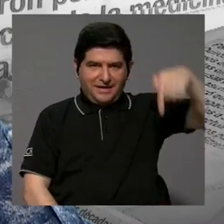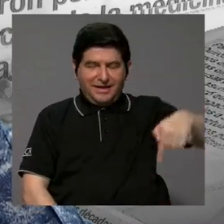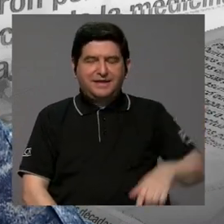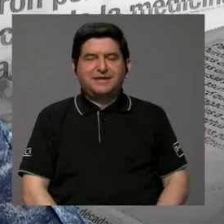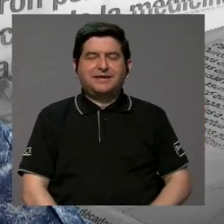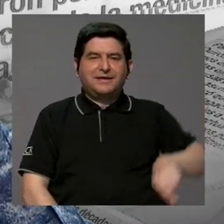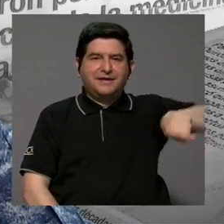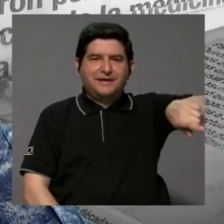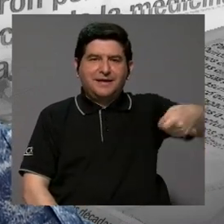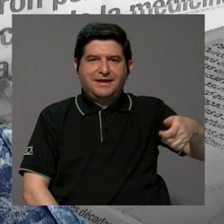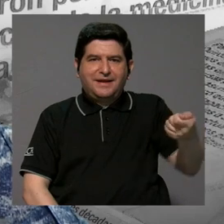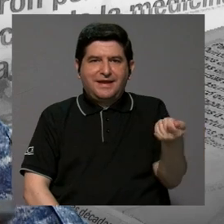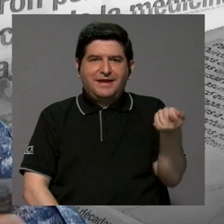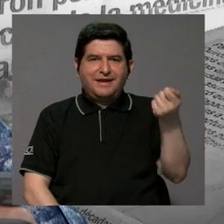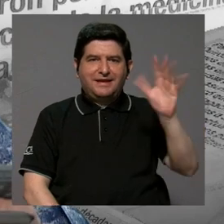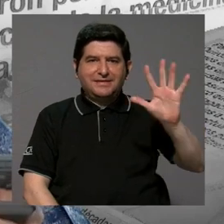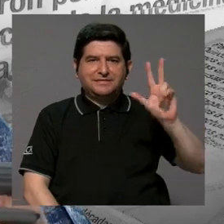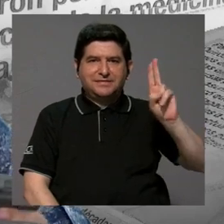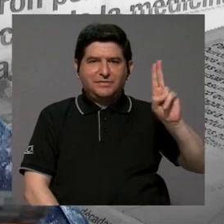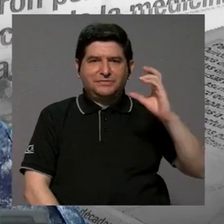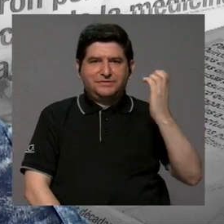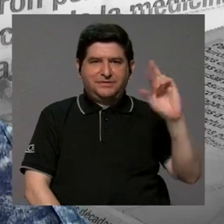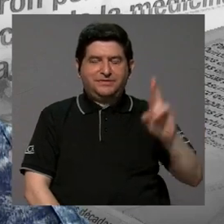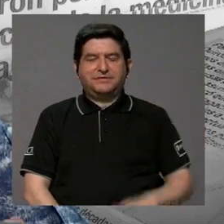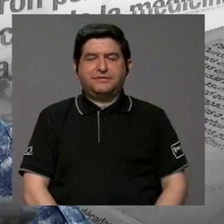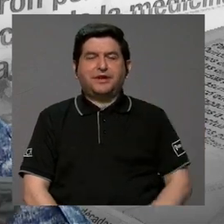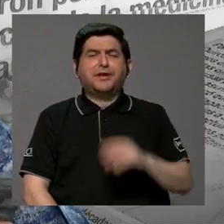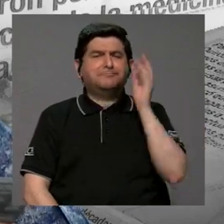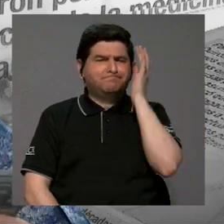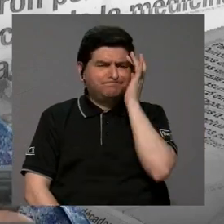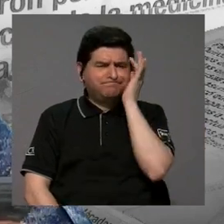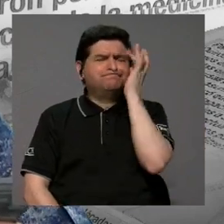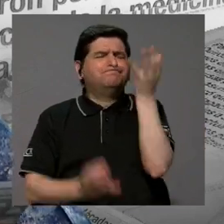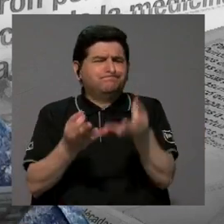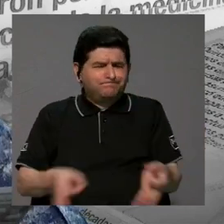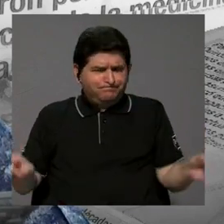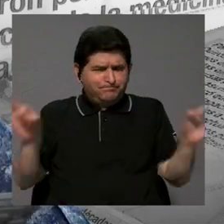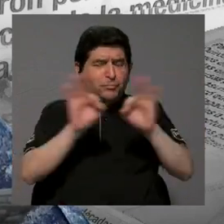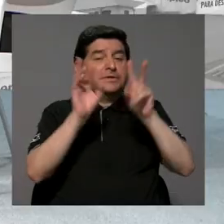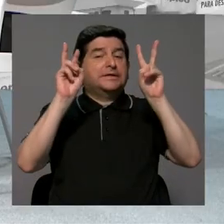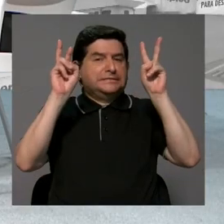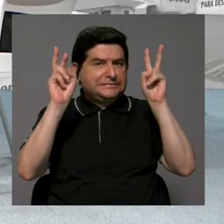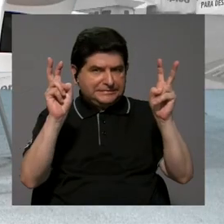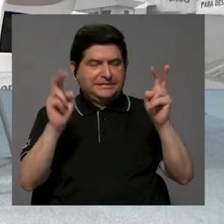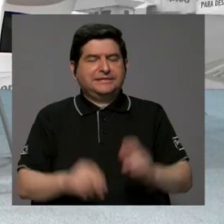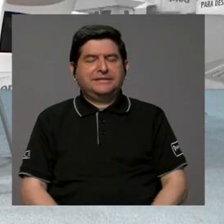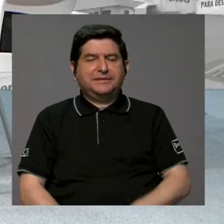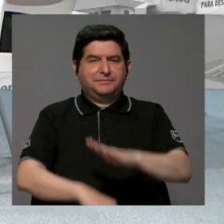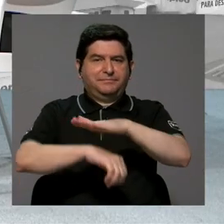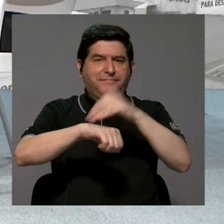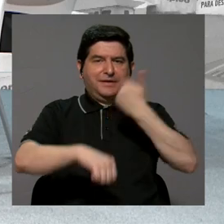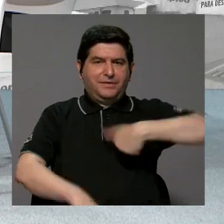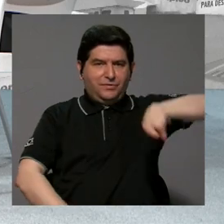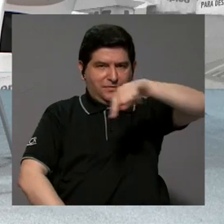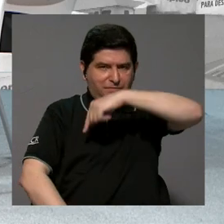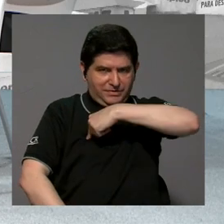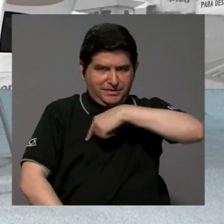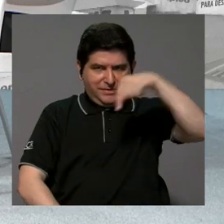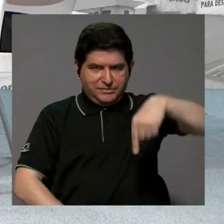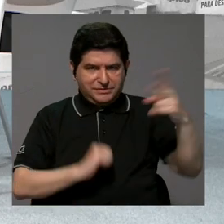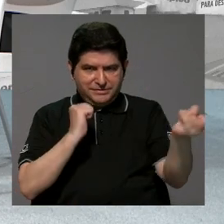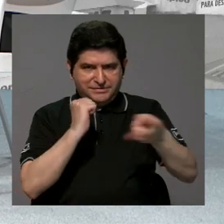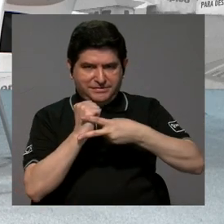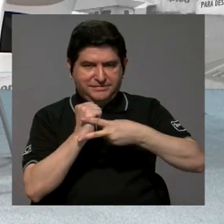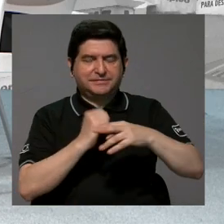aquí por Canal 15 UCR. Y bueno, sí, una gran preocupación por este tema nos convoca en esta